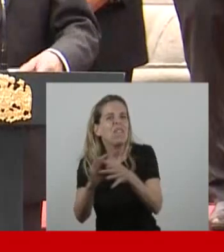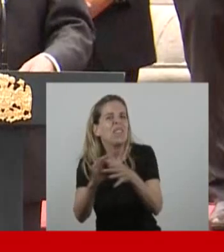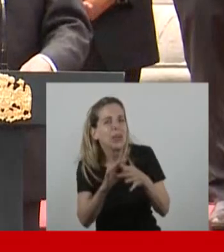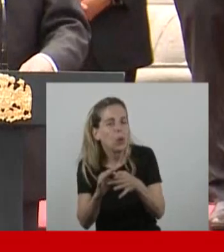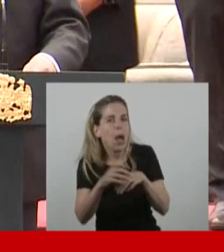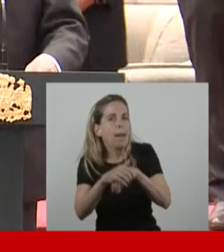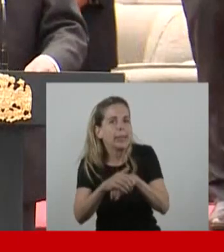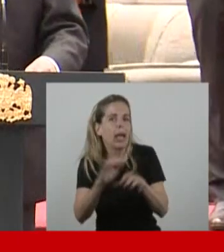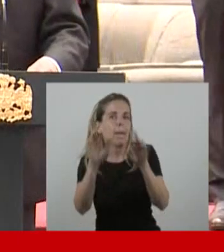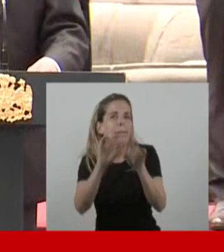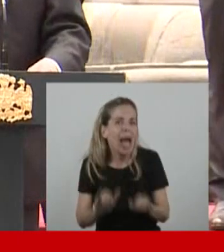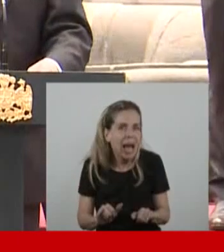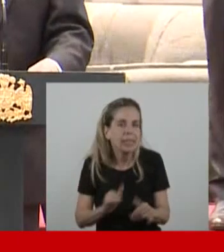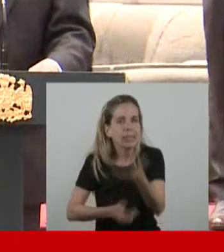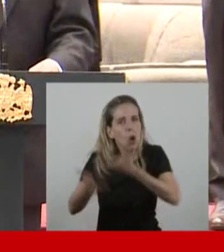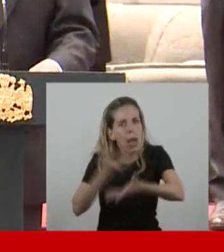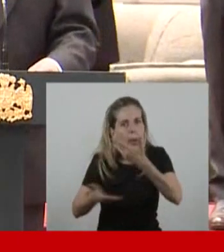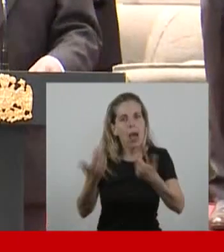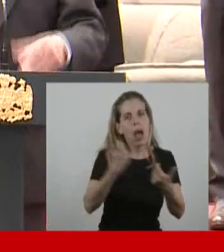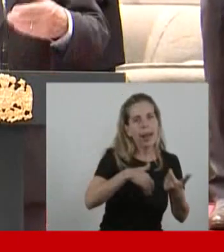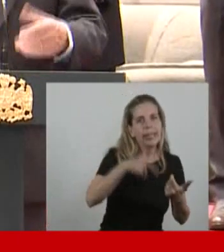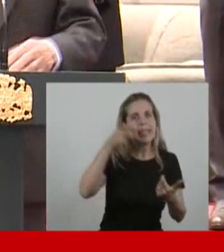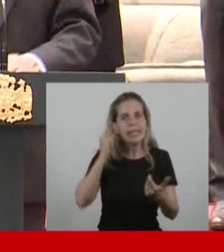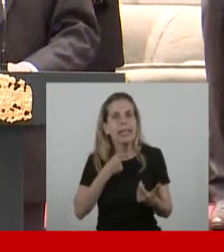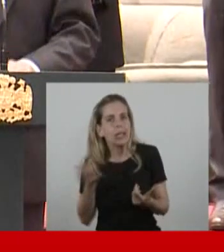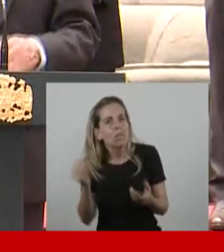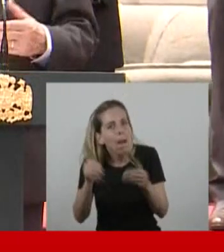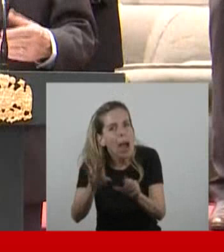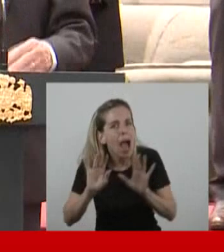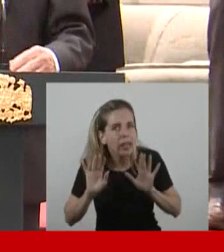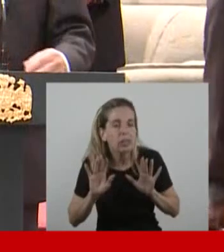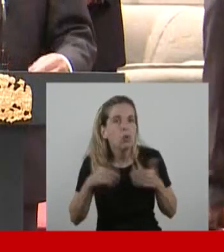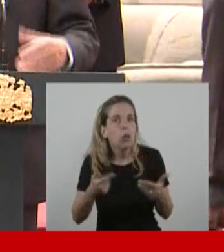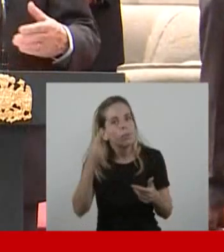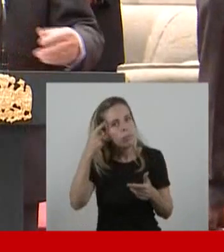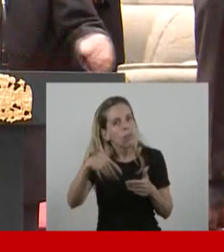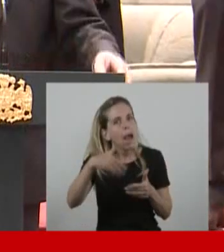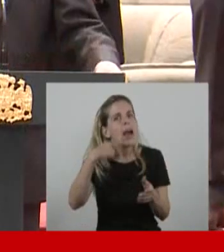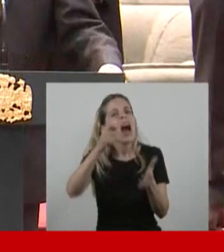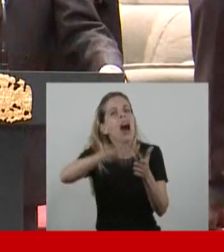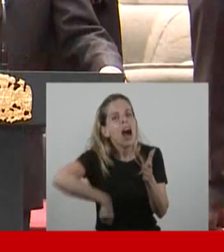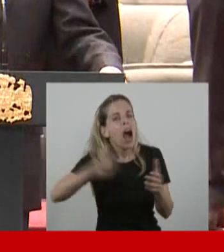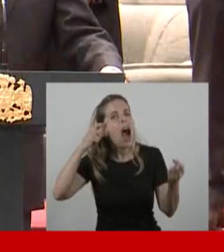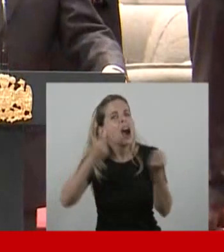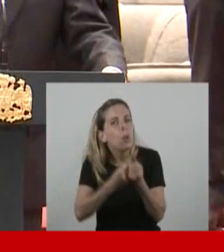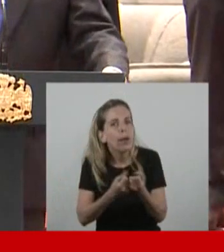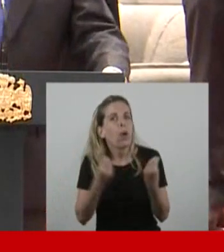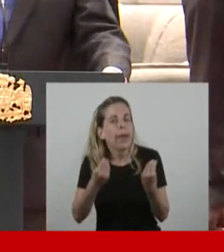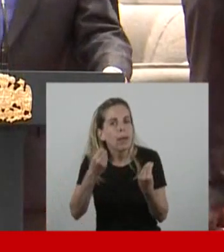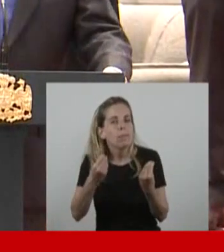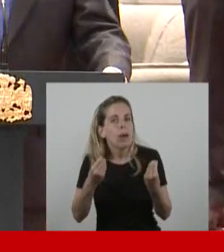amistad y colaboración entre Argentina y Chile. Y por eso vamos a firmar hoy día un acuerdo que nos permite enfrentar en